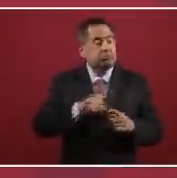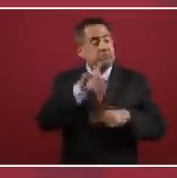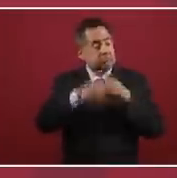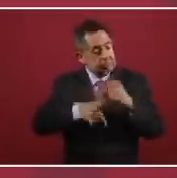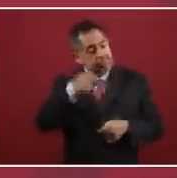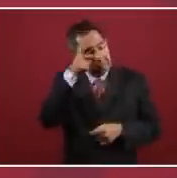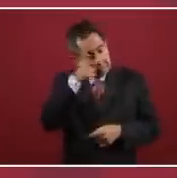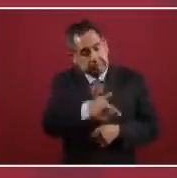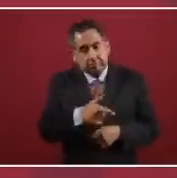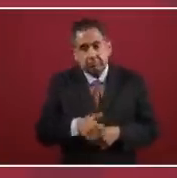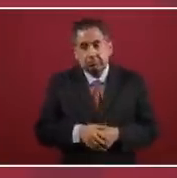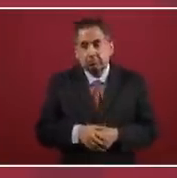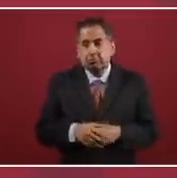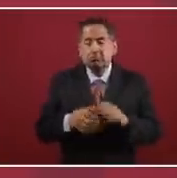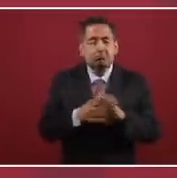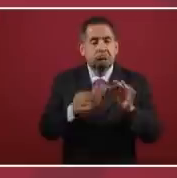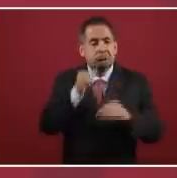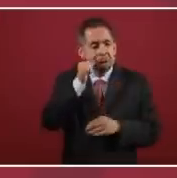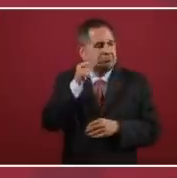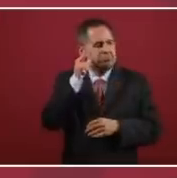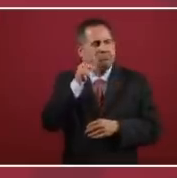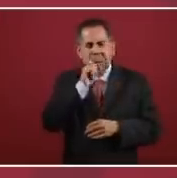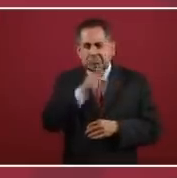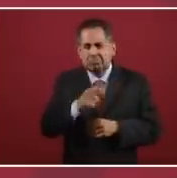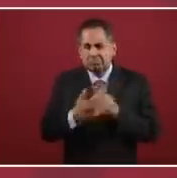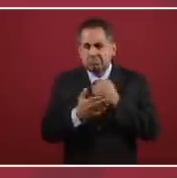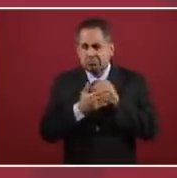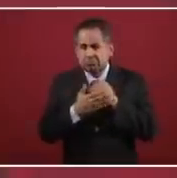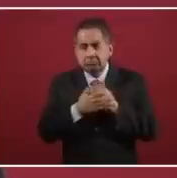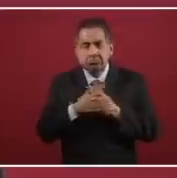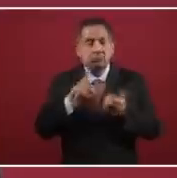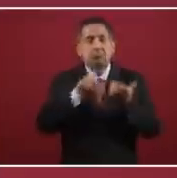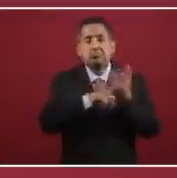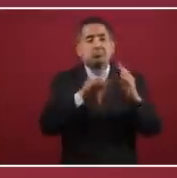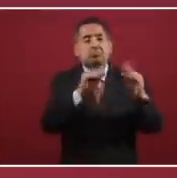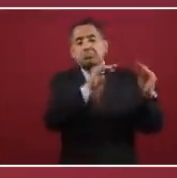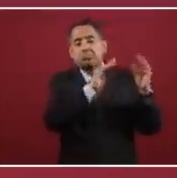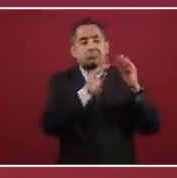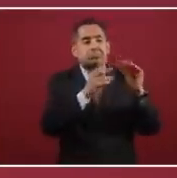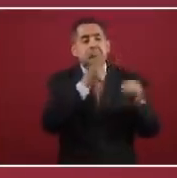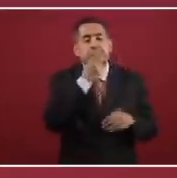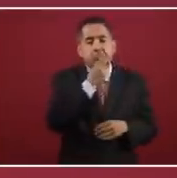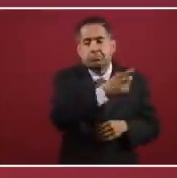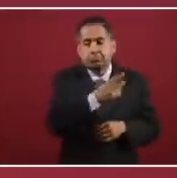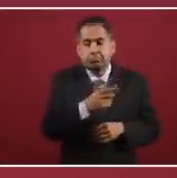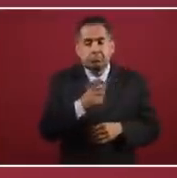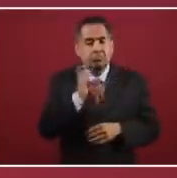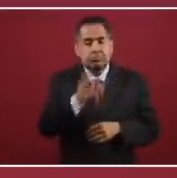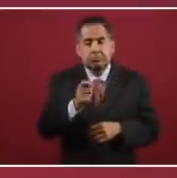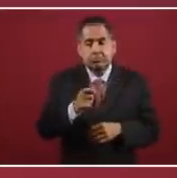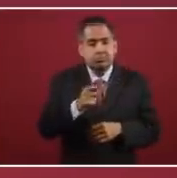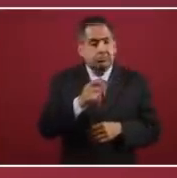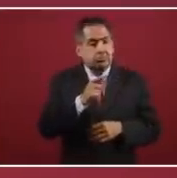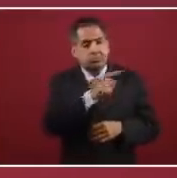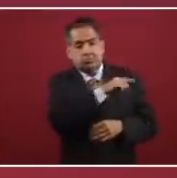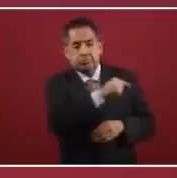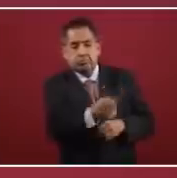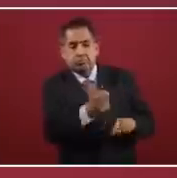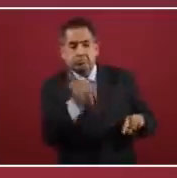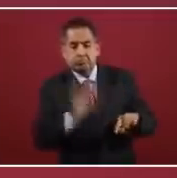también, a partir de antier, de que por ahí se dijo de que lo habían